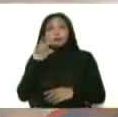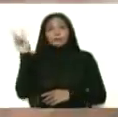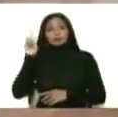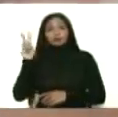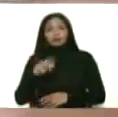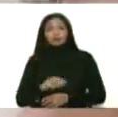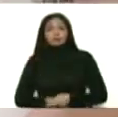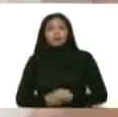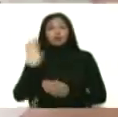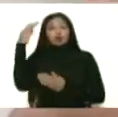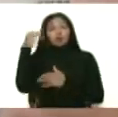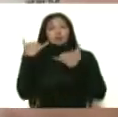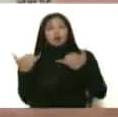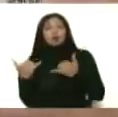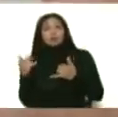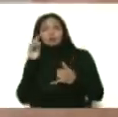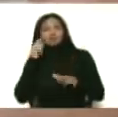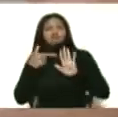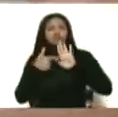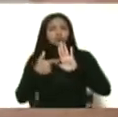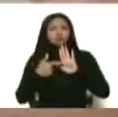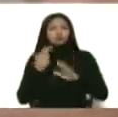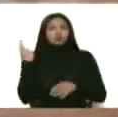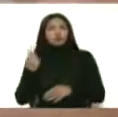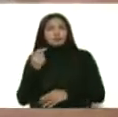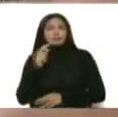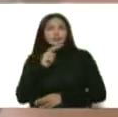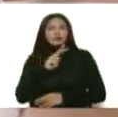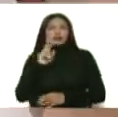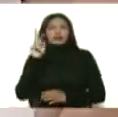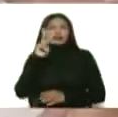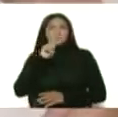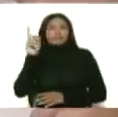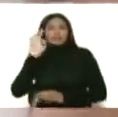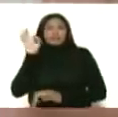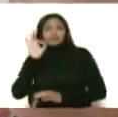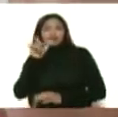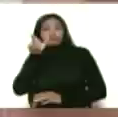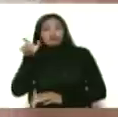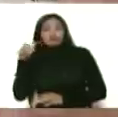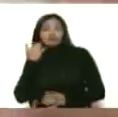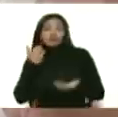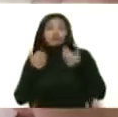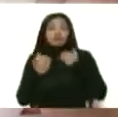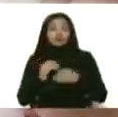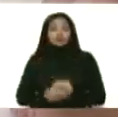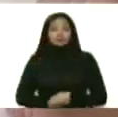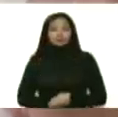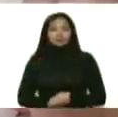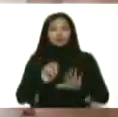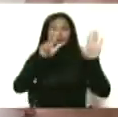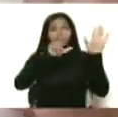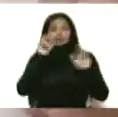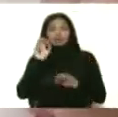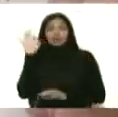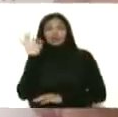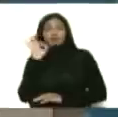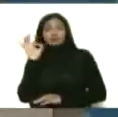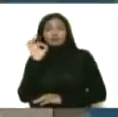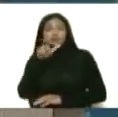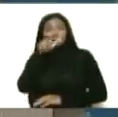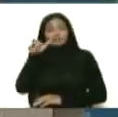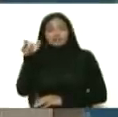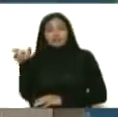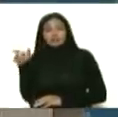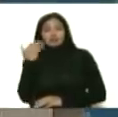momento tiene un subregistro de solo el 20% de los casos. Es decir, el 80% de los